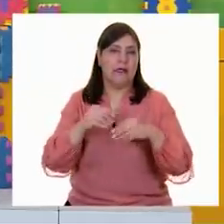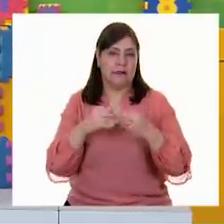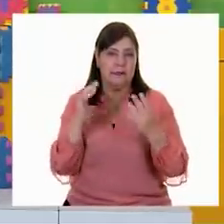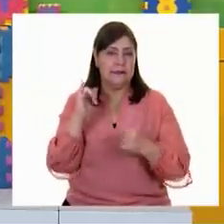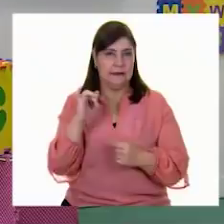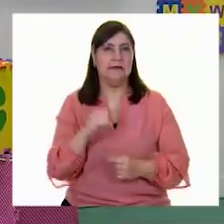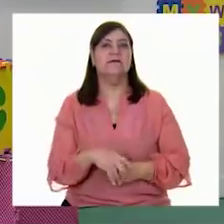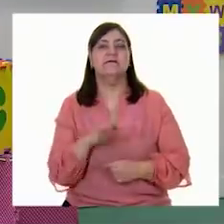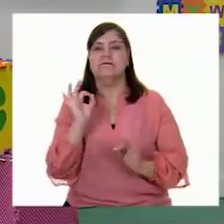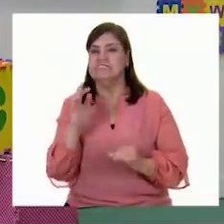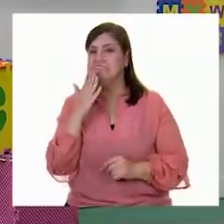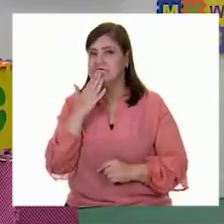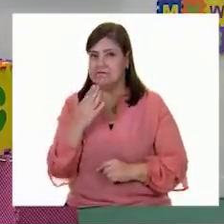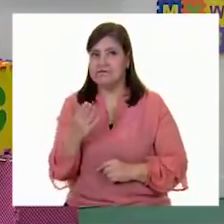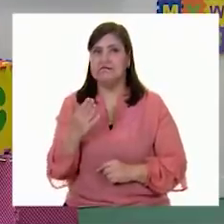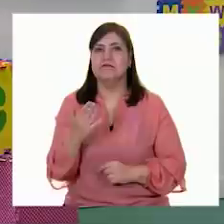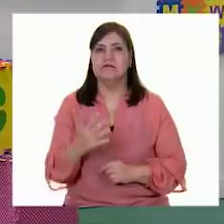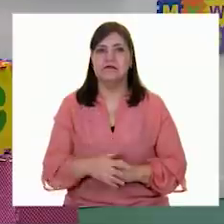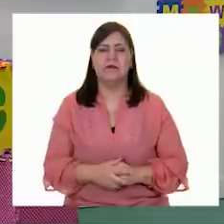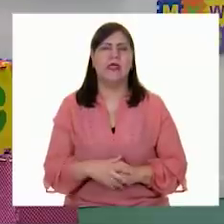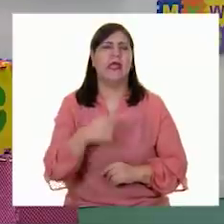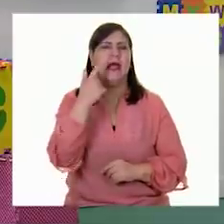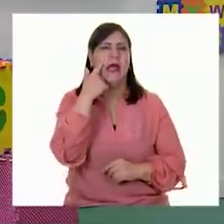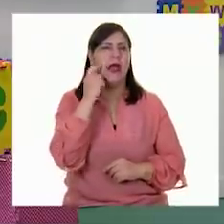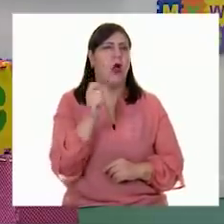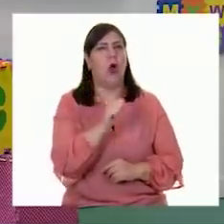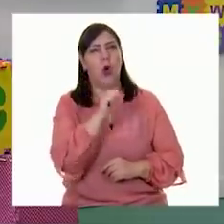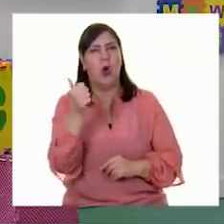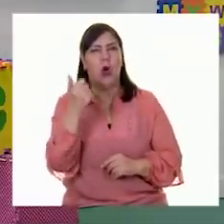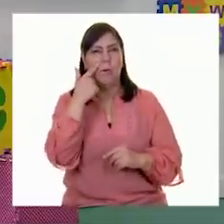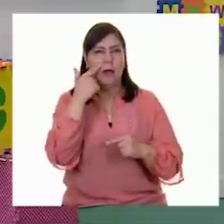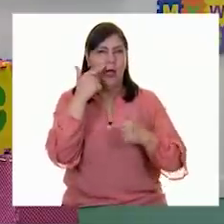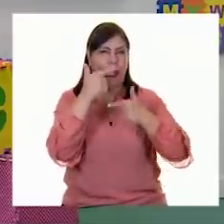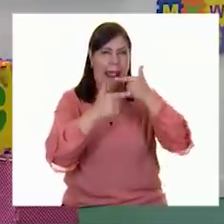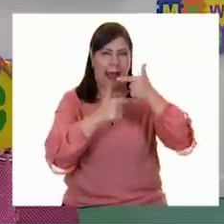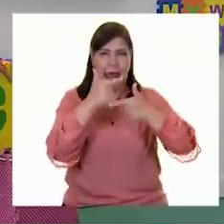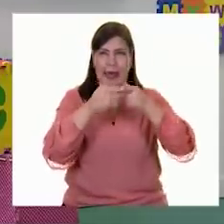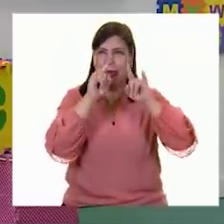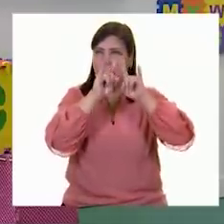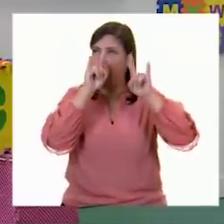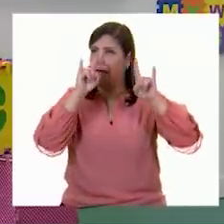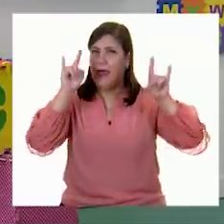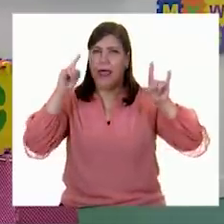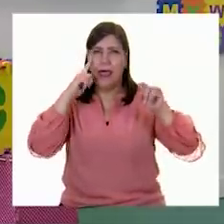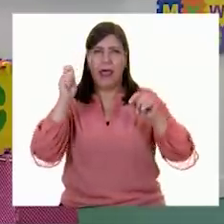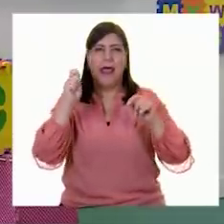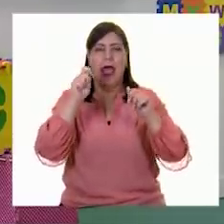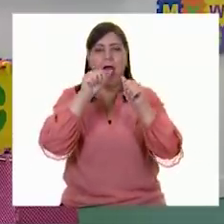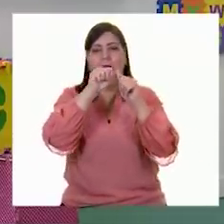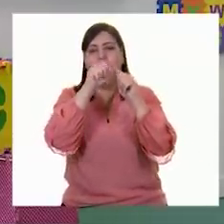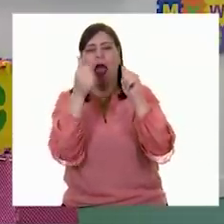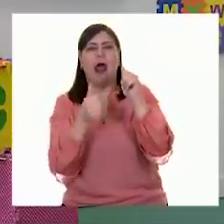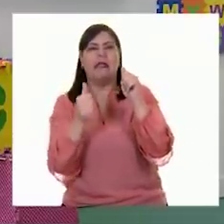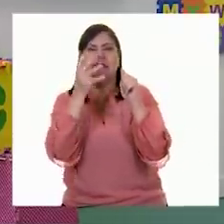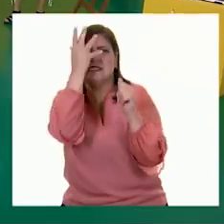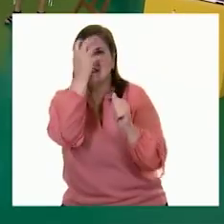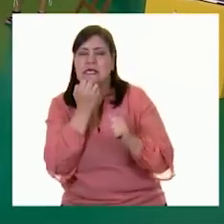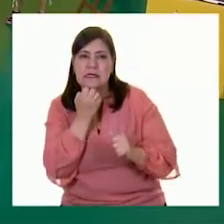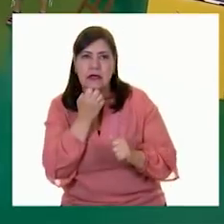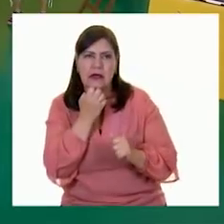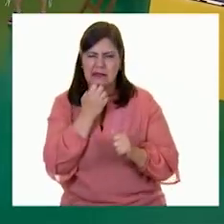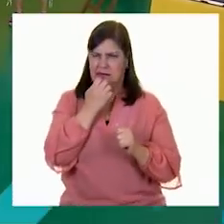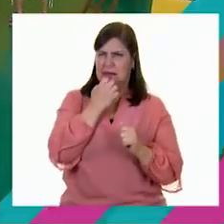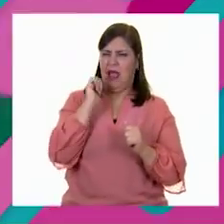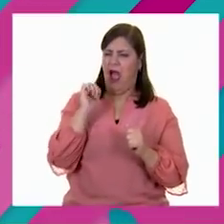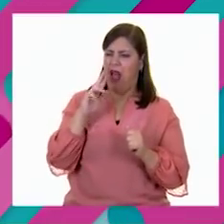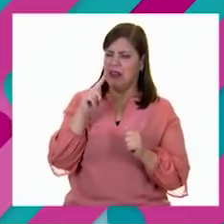les parece si ahora vamos a ver a algunos dibujos en la galería llamada Art Tristeza? ¿Art Tristeza?